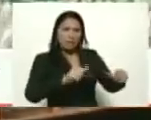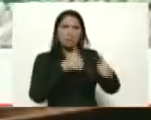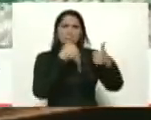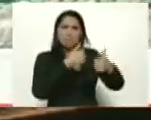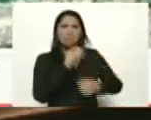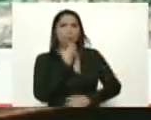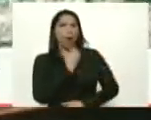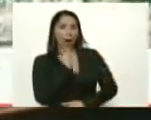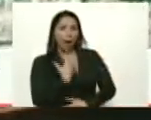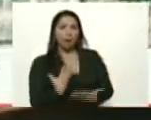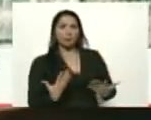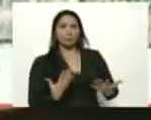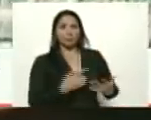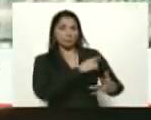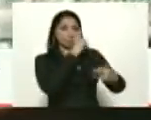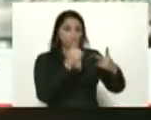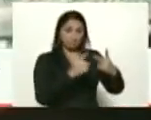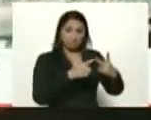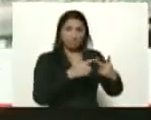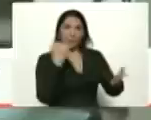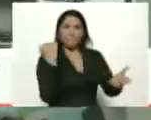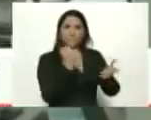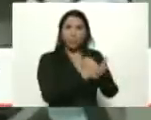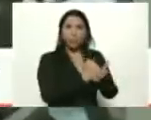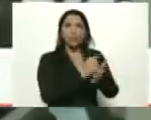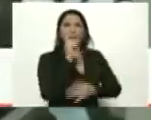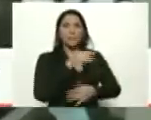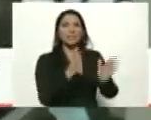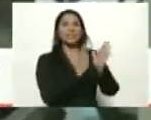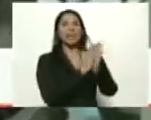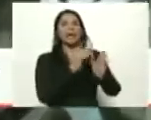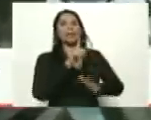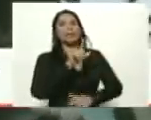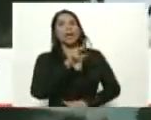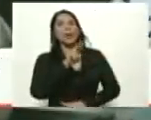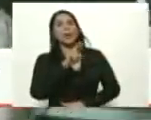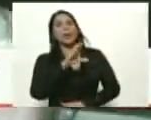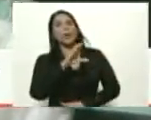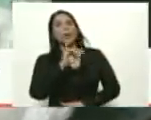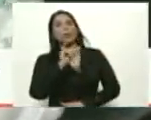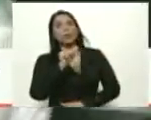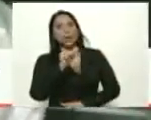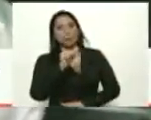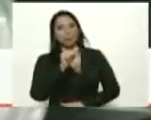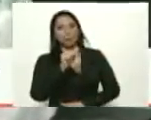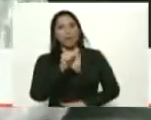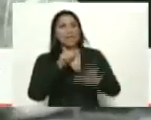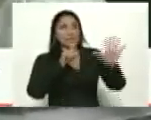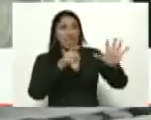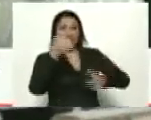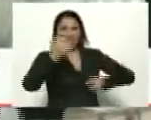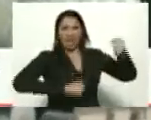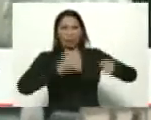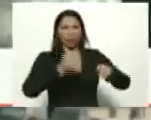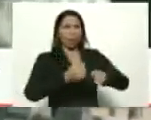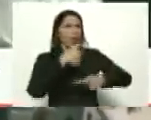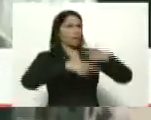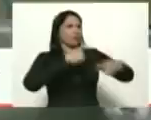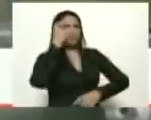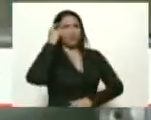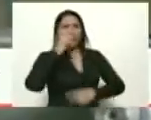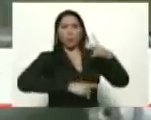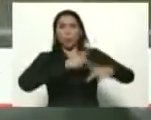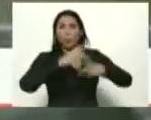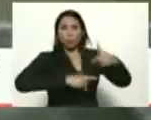de primera, y la marca también Santa Lucía. 6 gandolas diarias se producen acá en esta